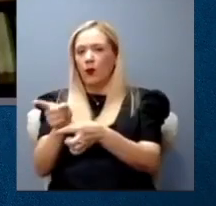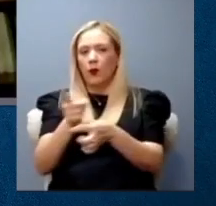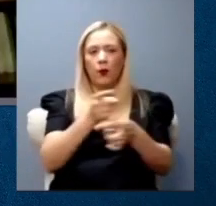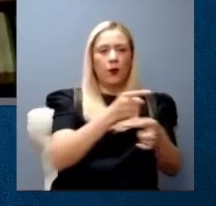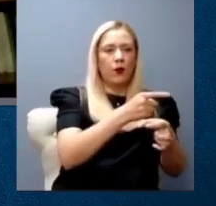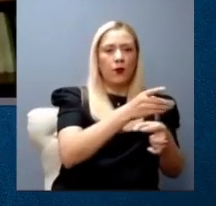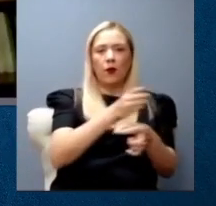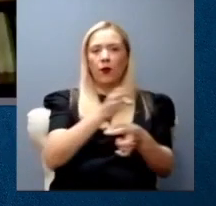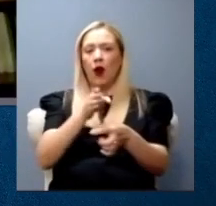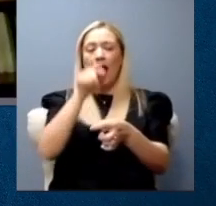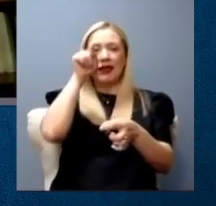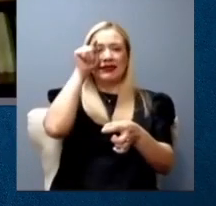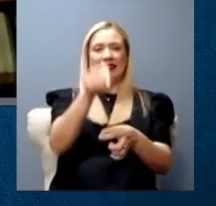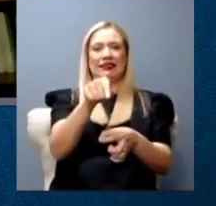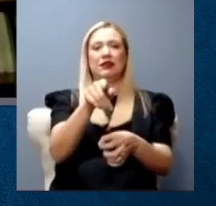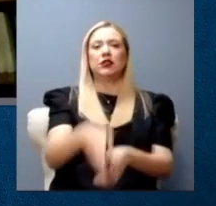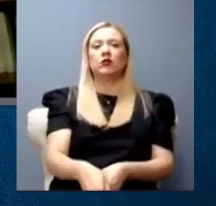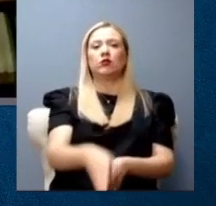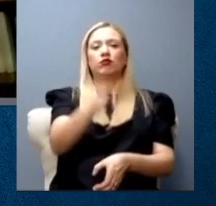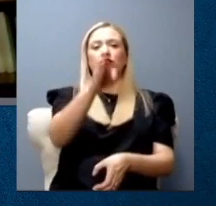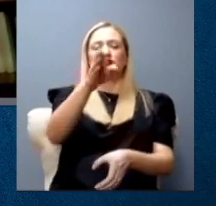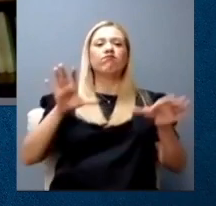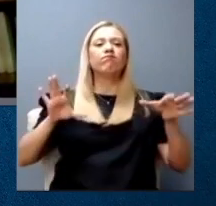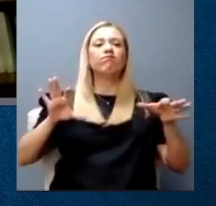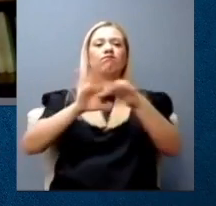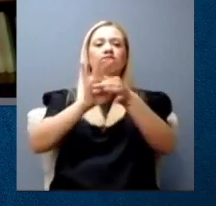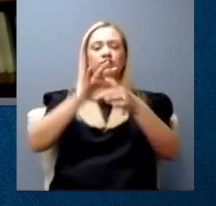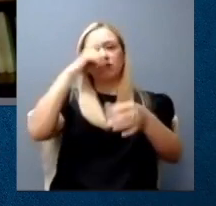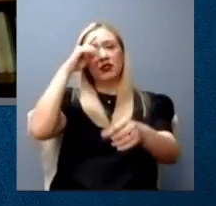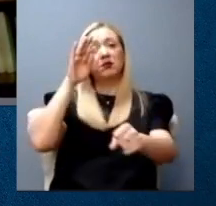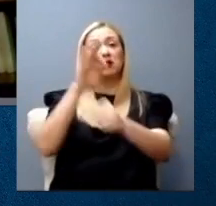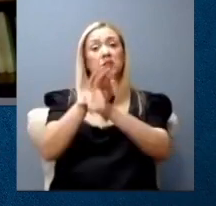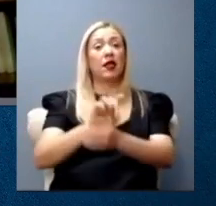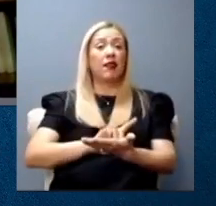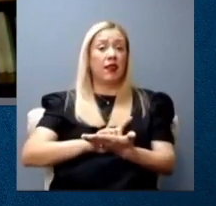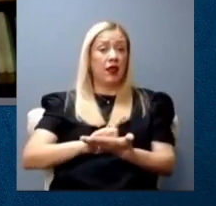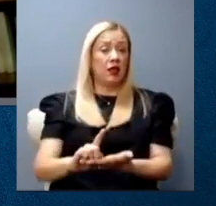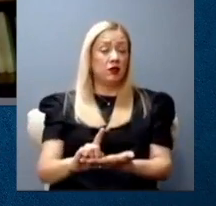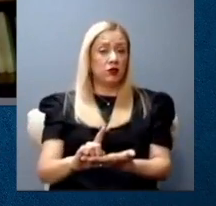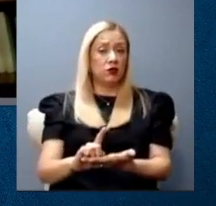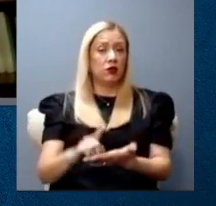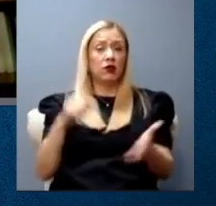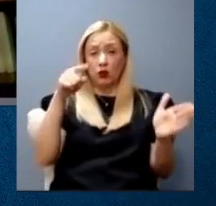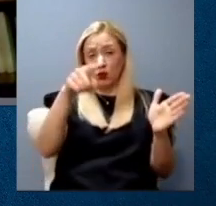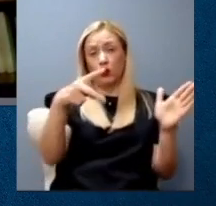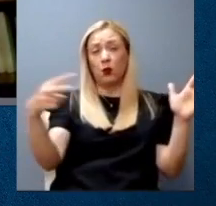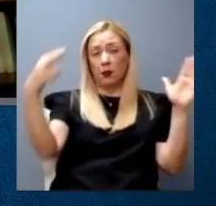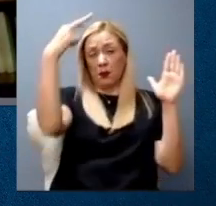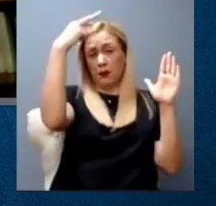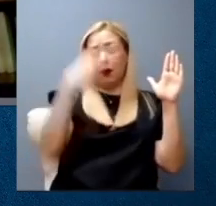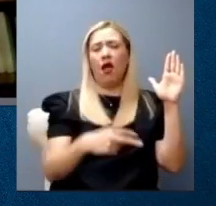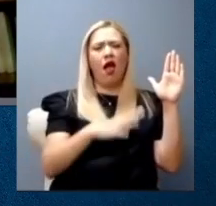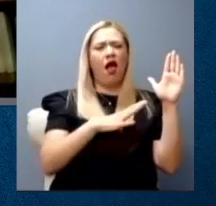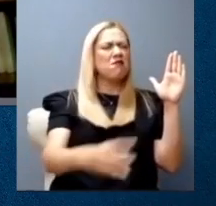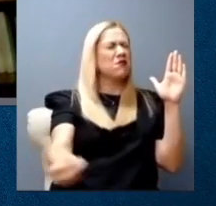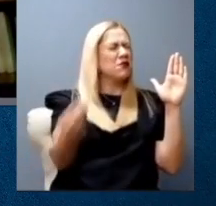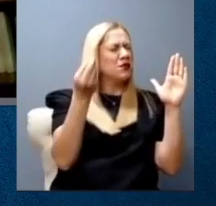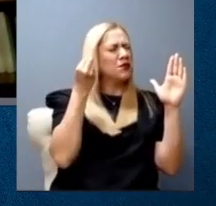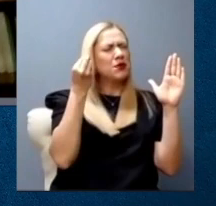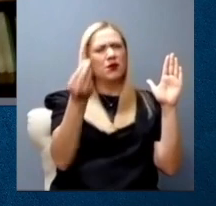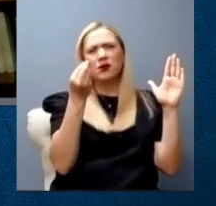el sistema de protección de derechos, ¿no? En la Declaración Universal de Derechos Humanos vamos a encontrar mucha